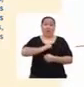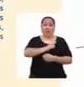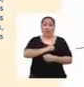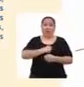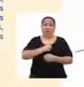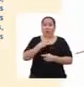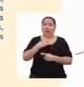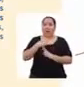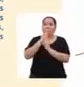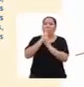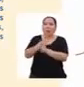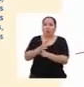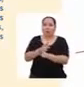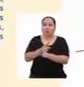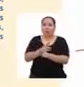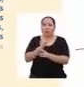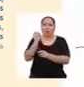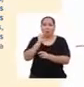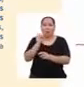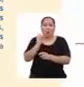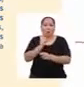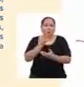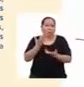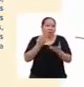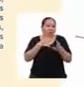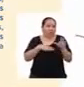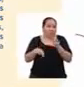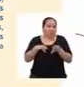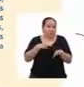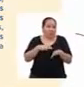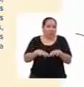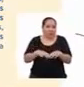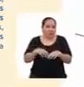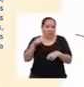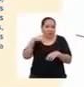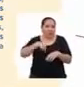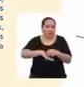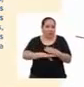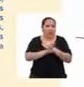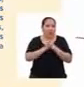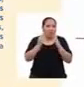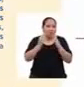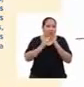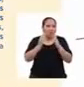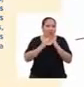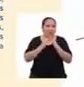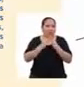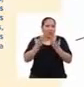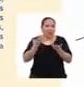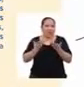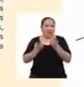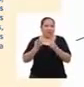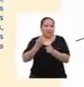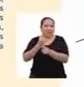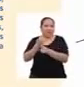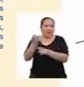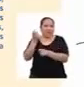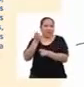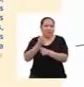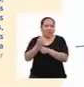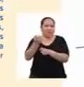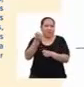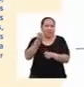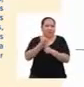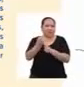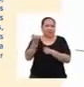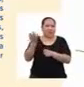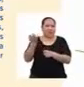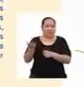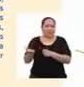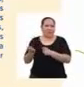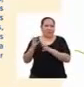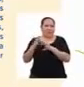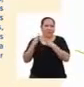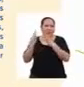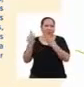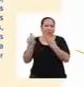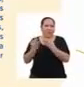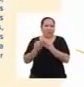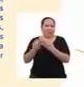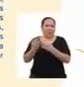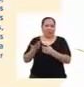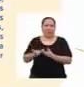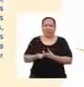de responder y de actuar en casa estén causando malestar y puede incluso llegar a generar problemas